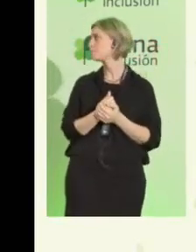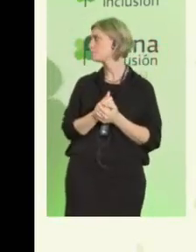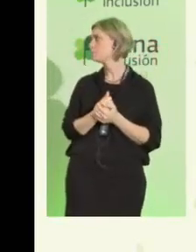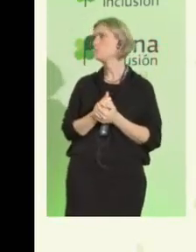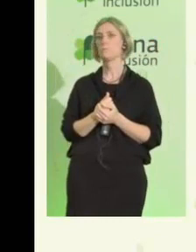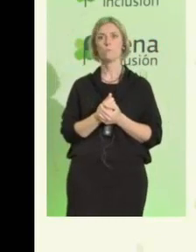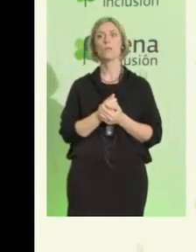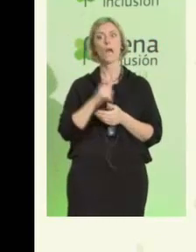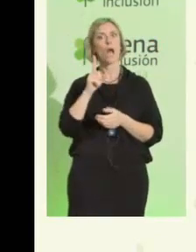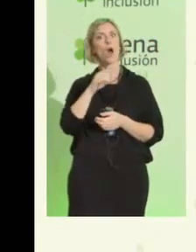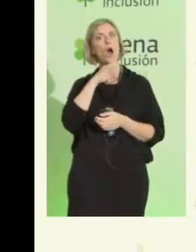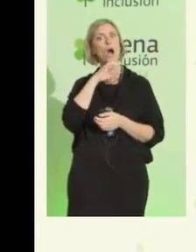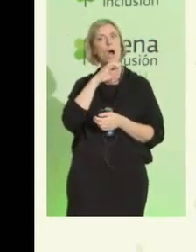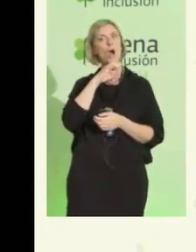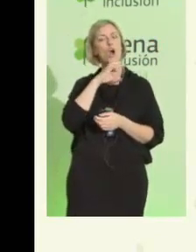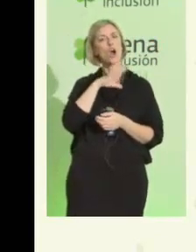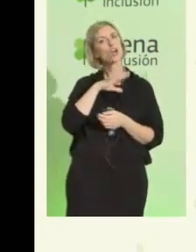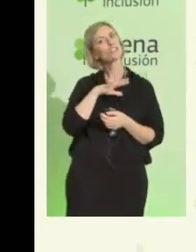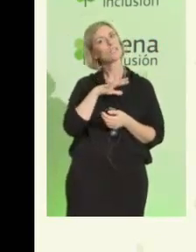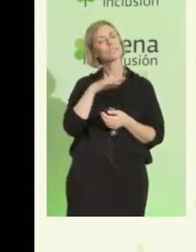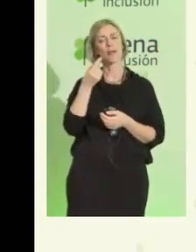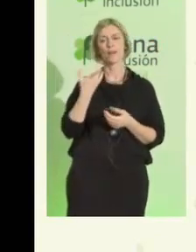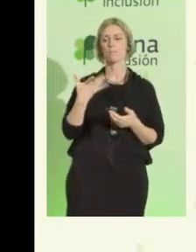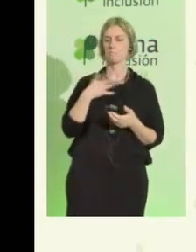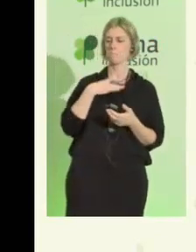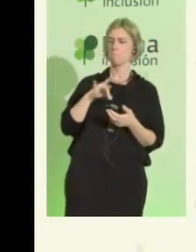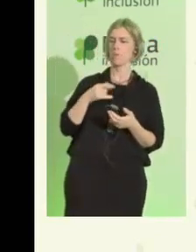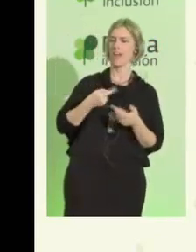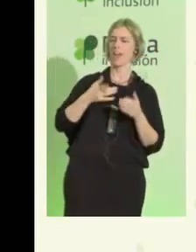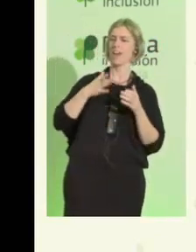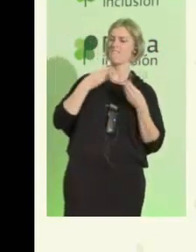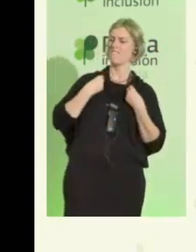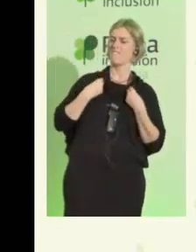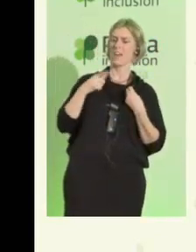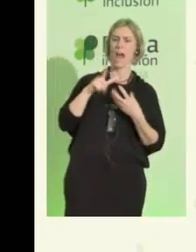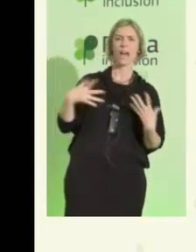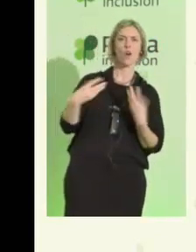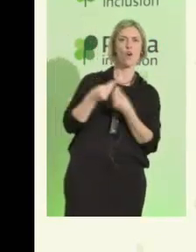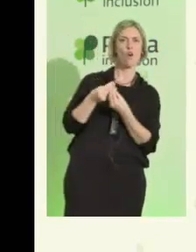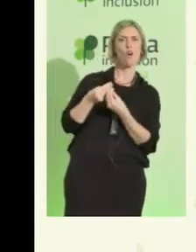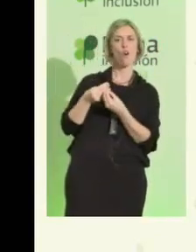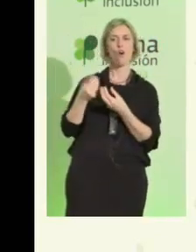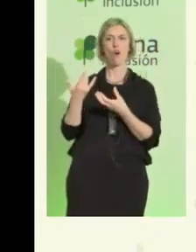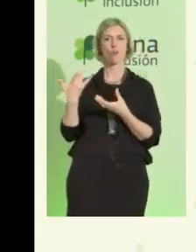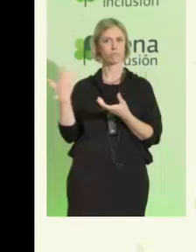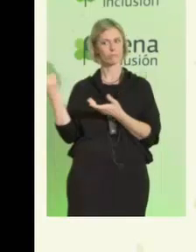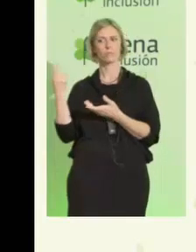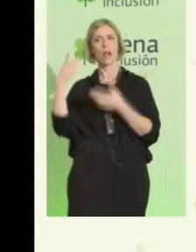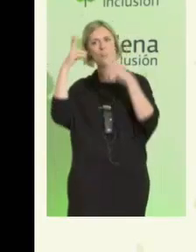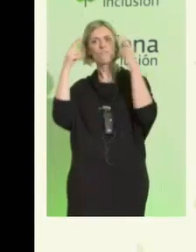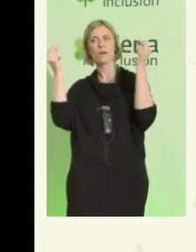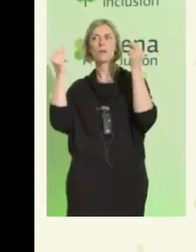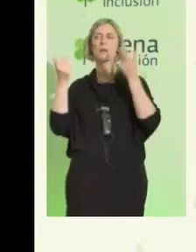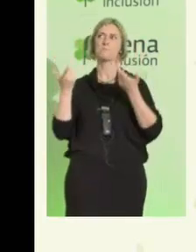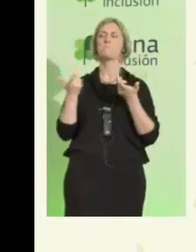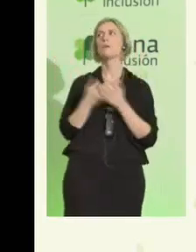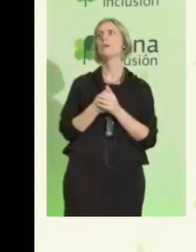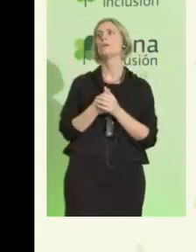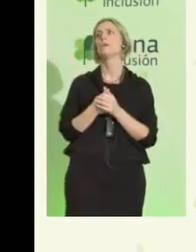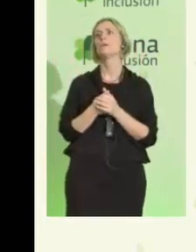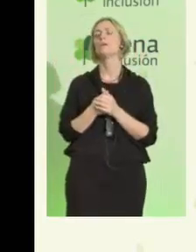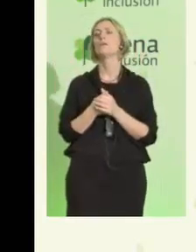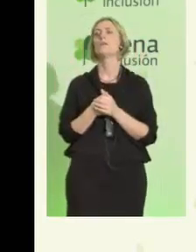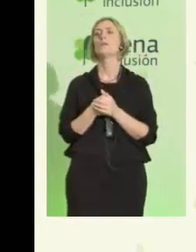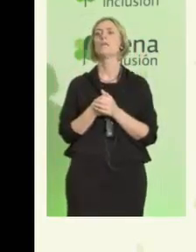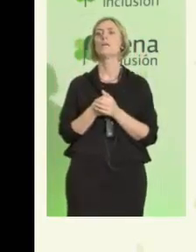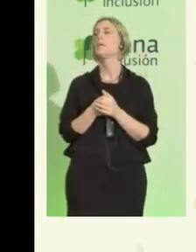y estaba contenta de poder estar allí en ese momento de su vida. Y bueno, pensamos, bueno, ya está aquí. Ha